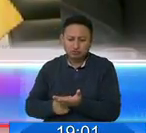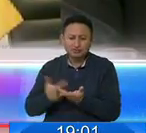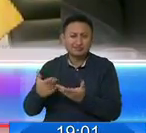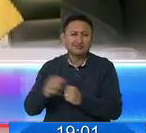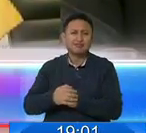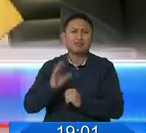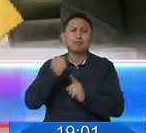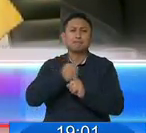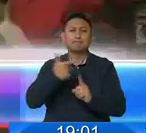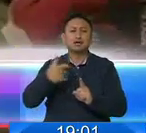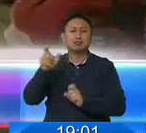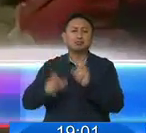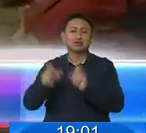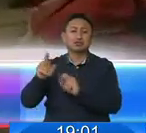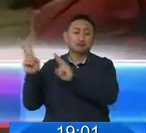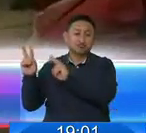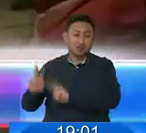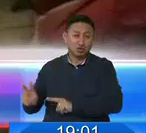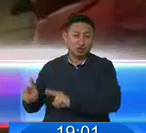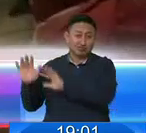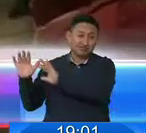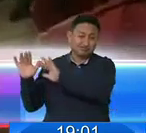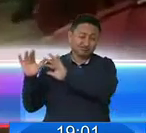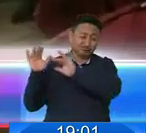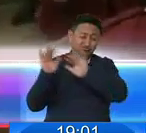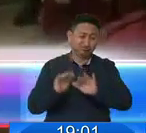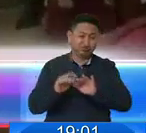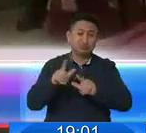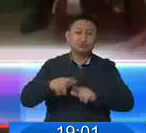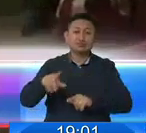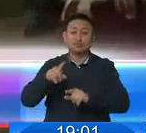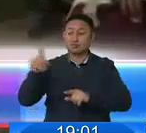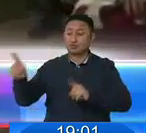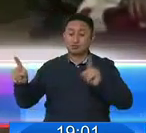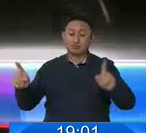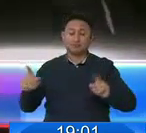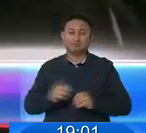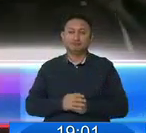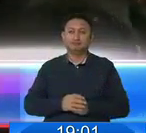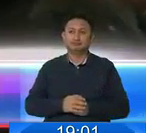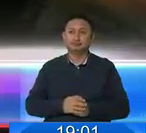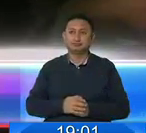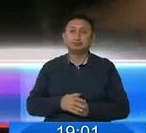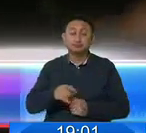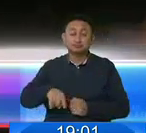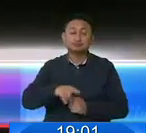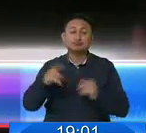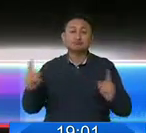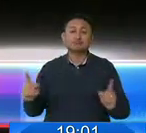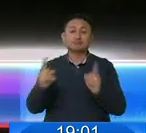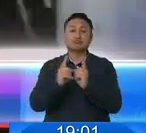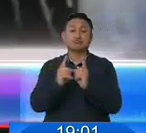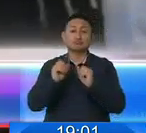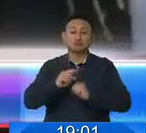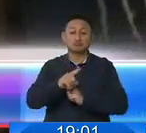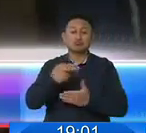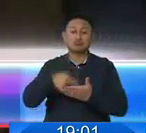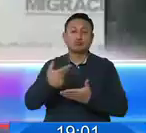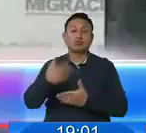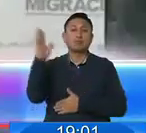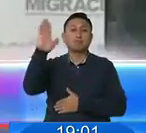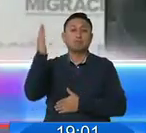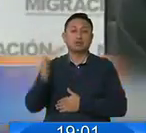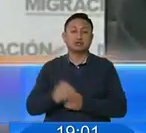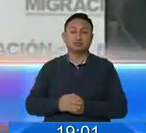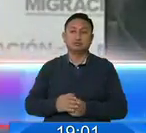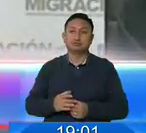de la masiva migración de ciudadanos venezolanos a sus respectivos países. En estos encuentros también participó Brasil.